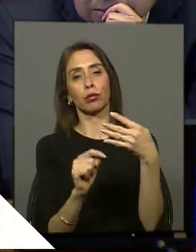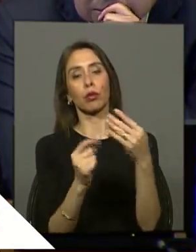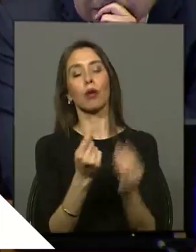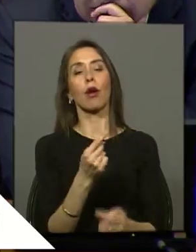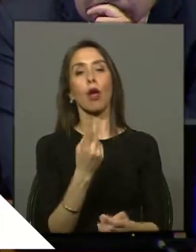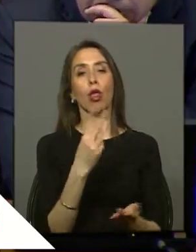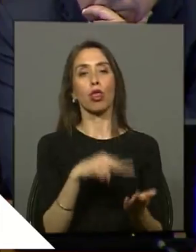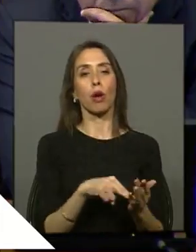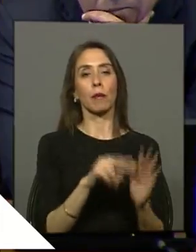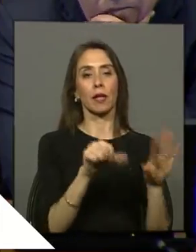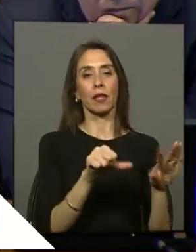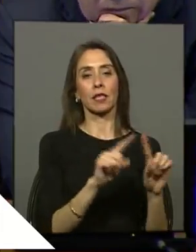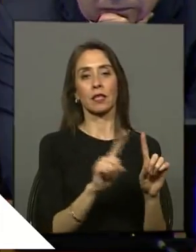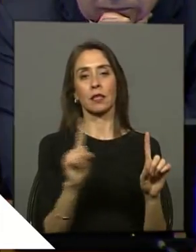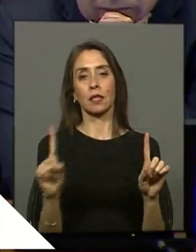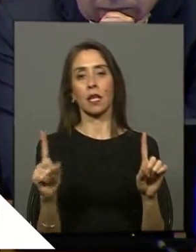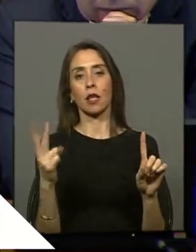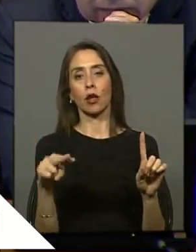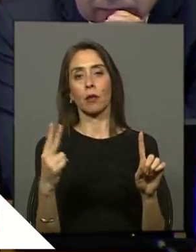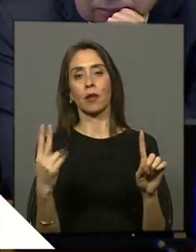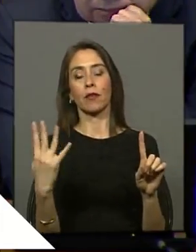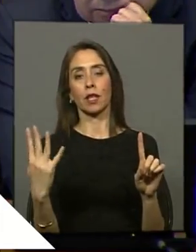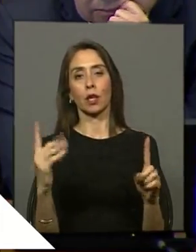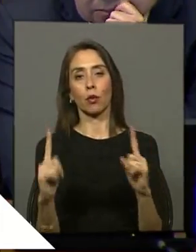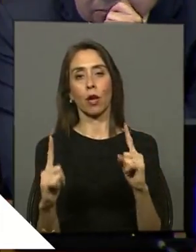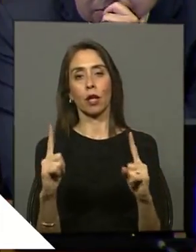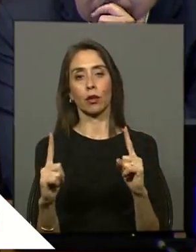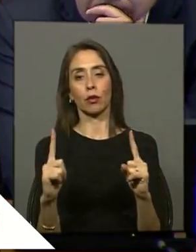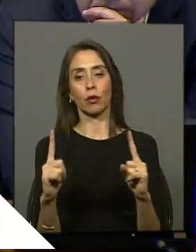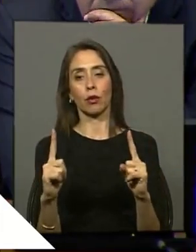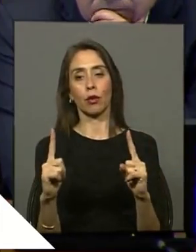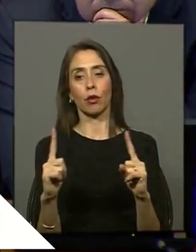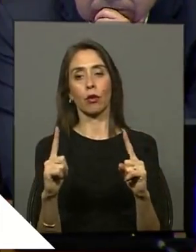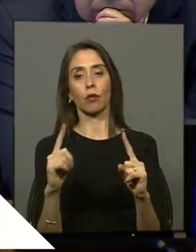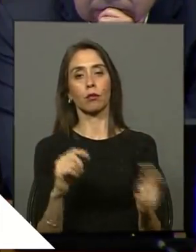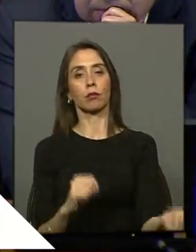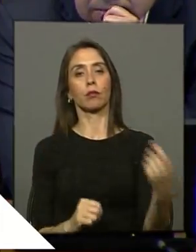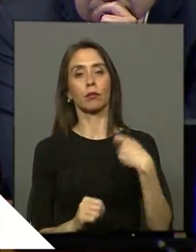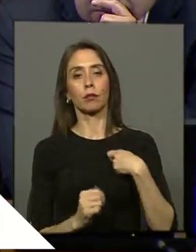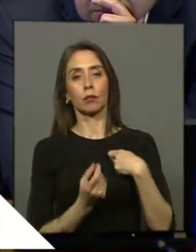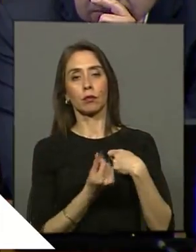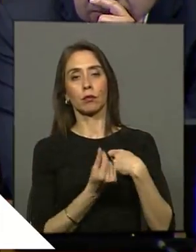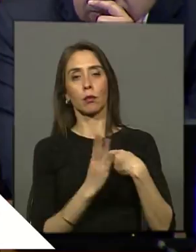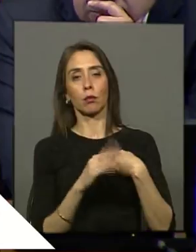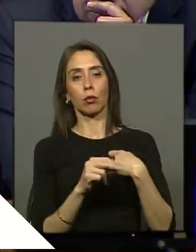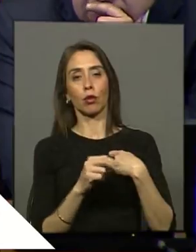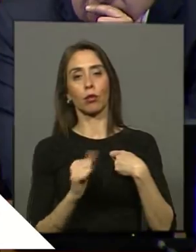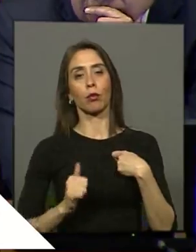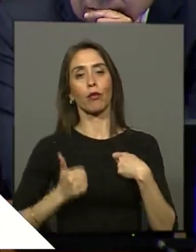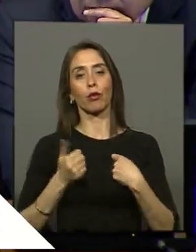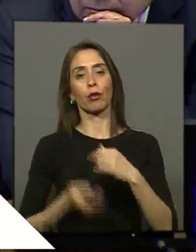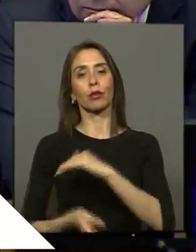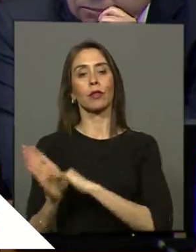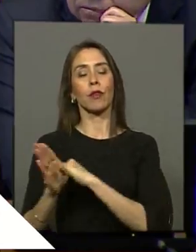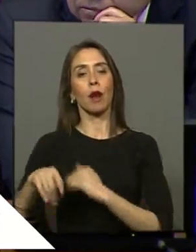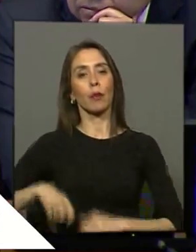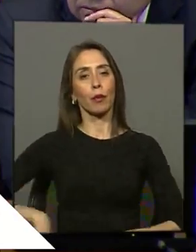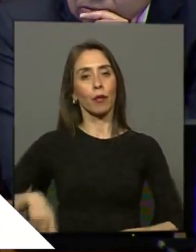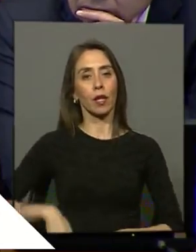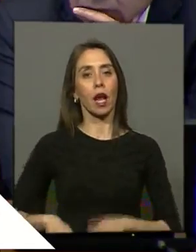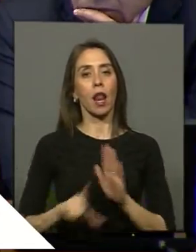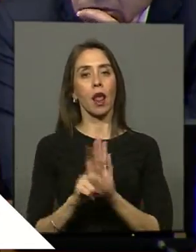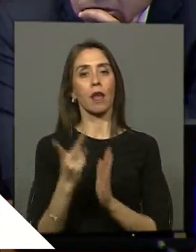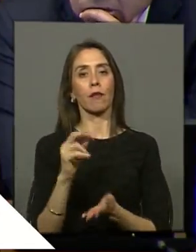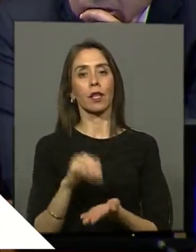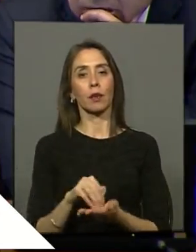años 2016 y 2024 a acceder a la bonificación por retiro voluntario establecida en la ley